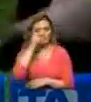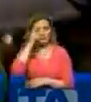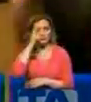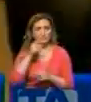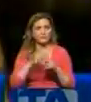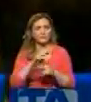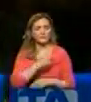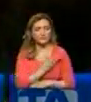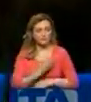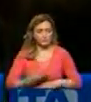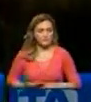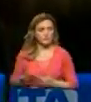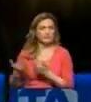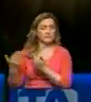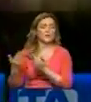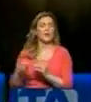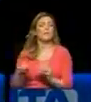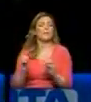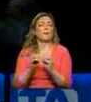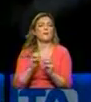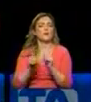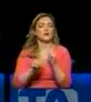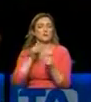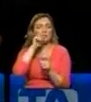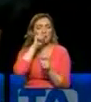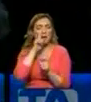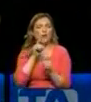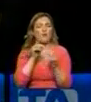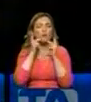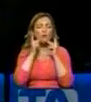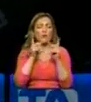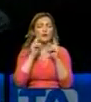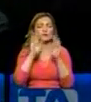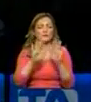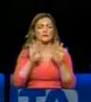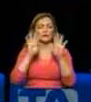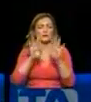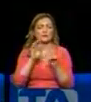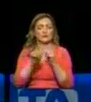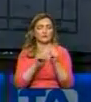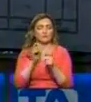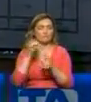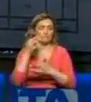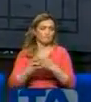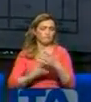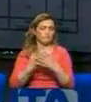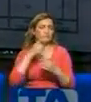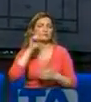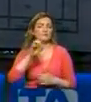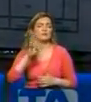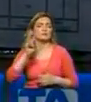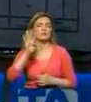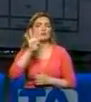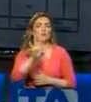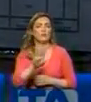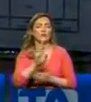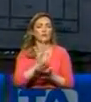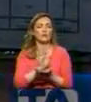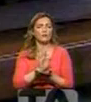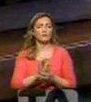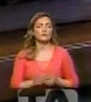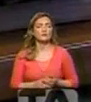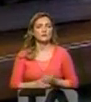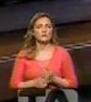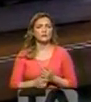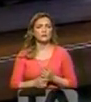al exvicepresidente Jorge Glass y 19 personas más por el delito de cohecho, tiene un total de 164 testigos.